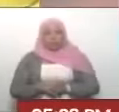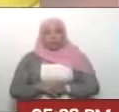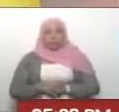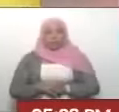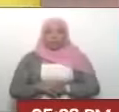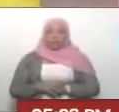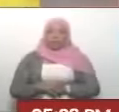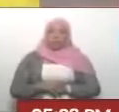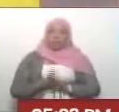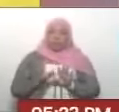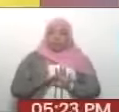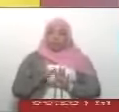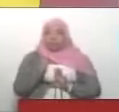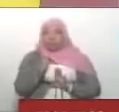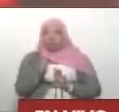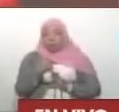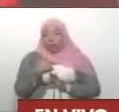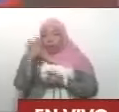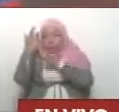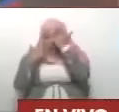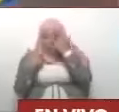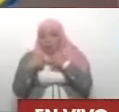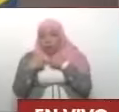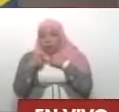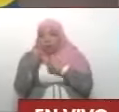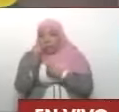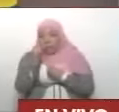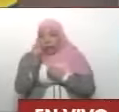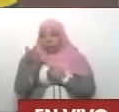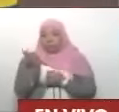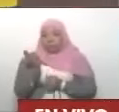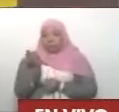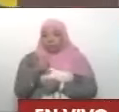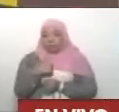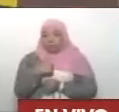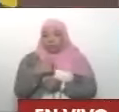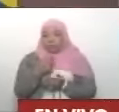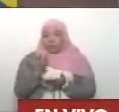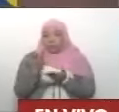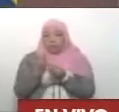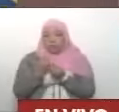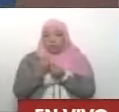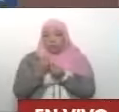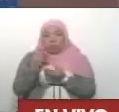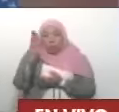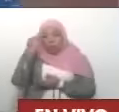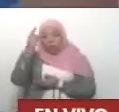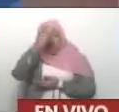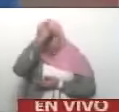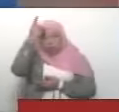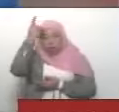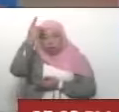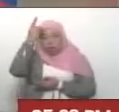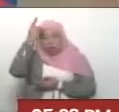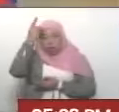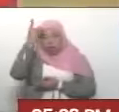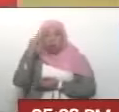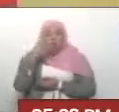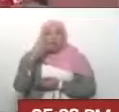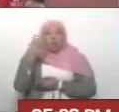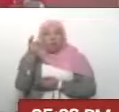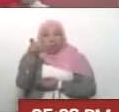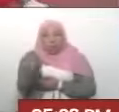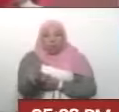para nosotros como un padre, a todos nosotros, de Diosdado, de Jorge,